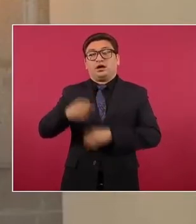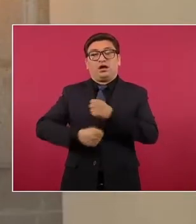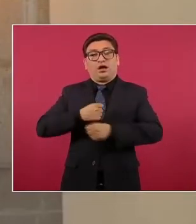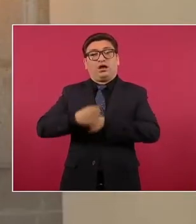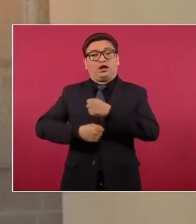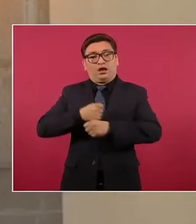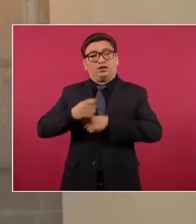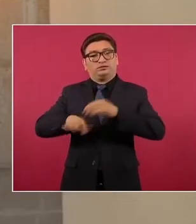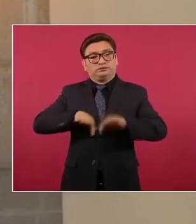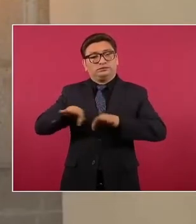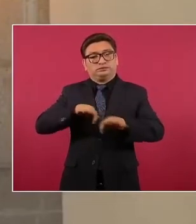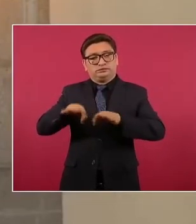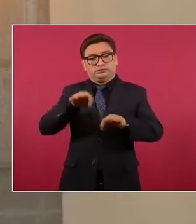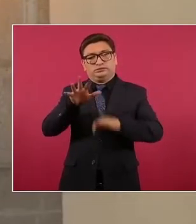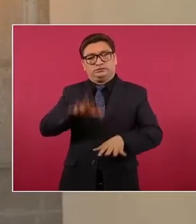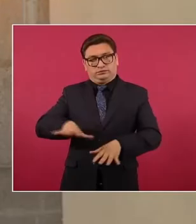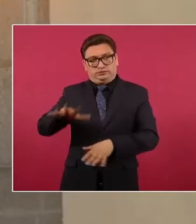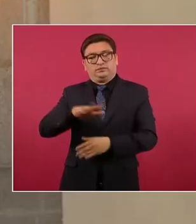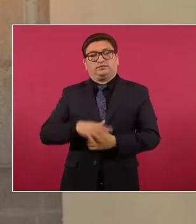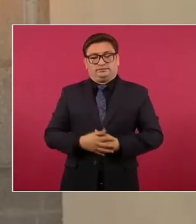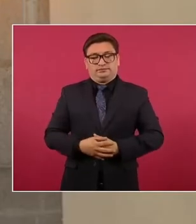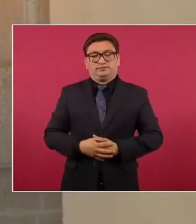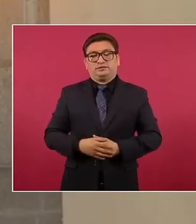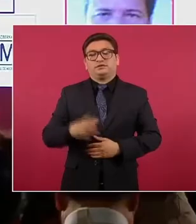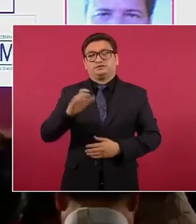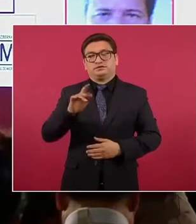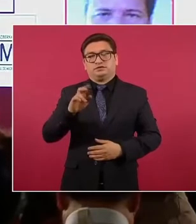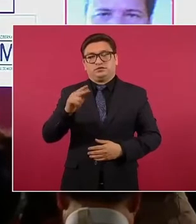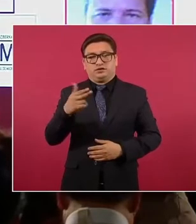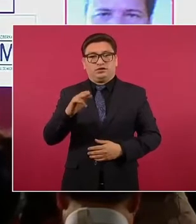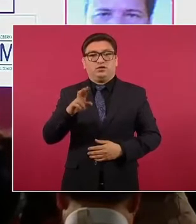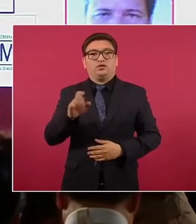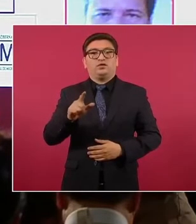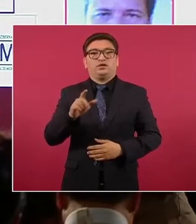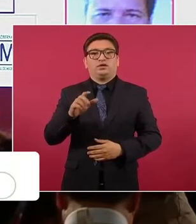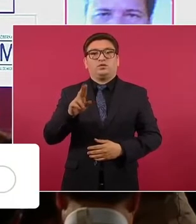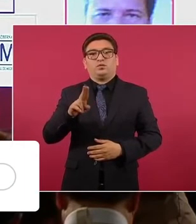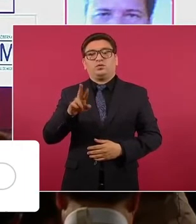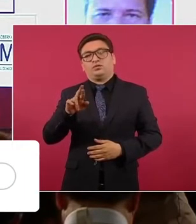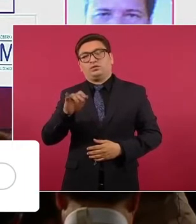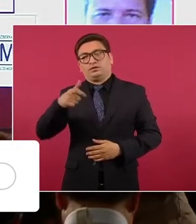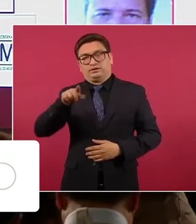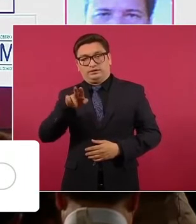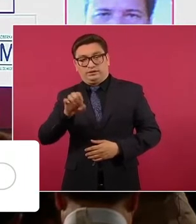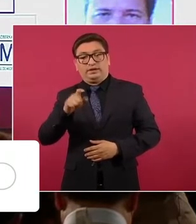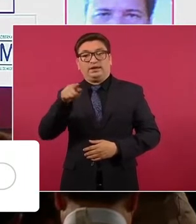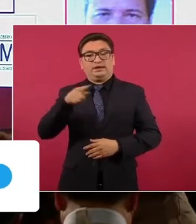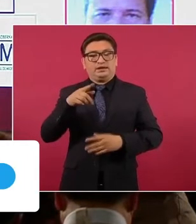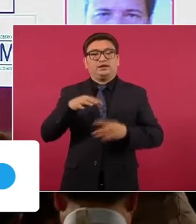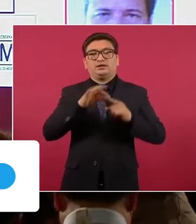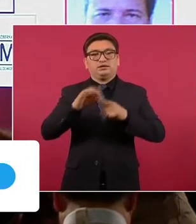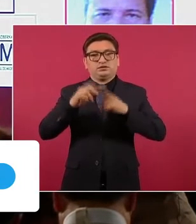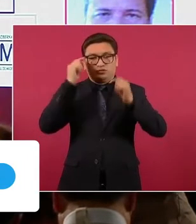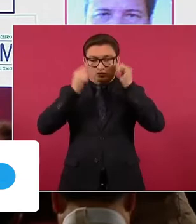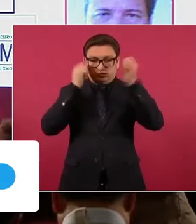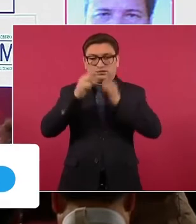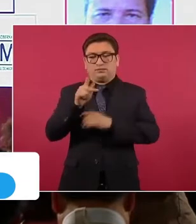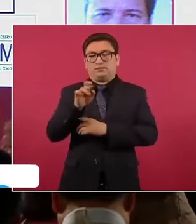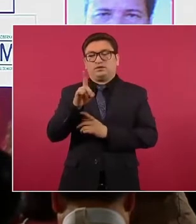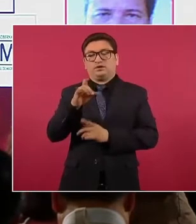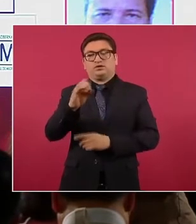en Urique, en Cerrocaui, y también del guía de turistas Pedro Eleodoro